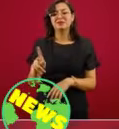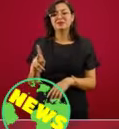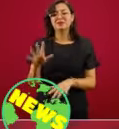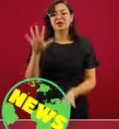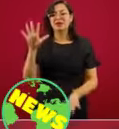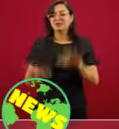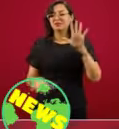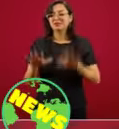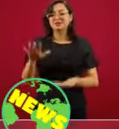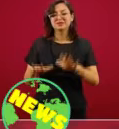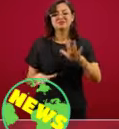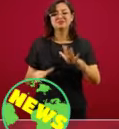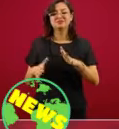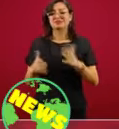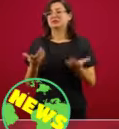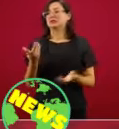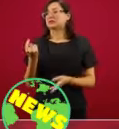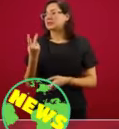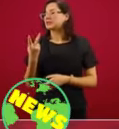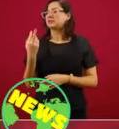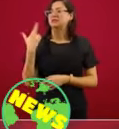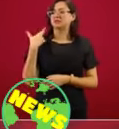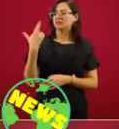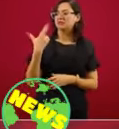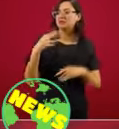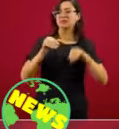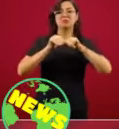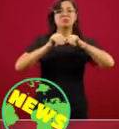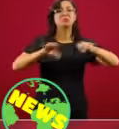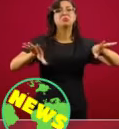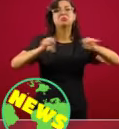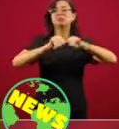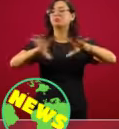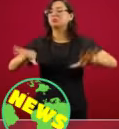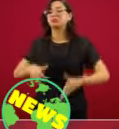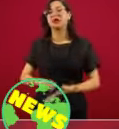no nos ayudan a transmitir.